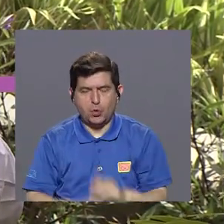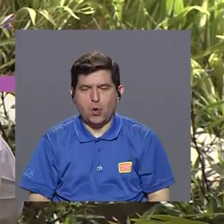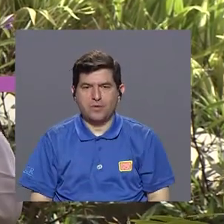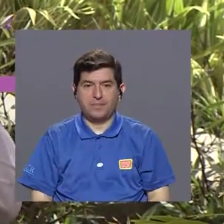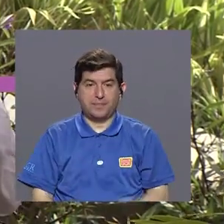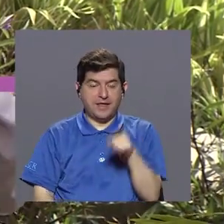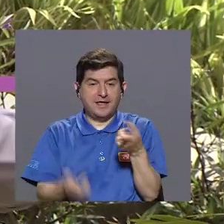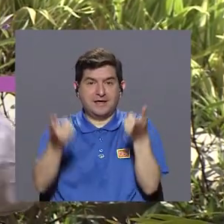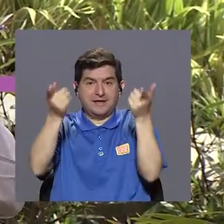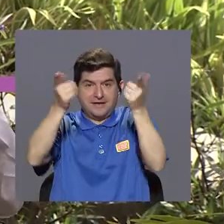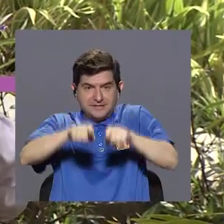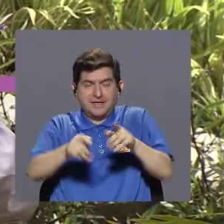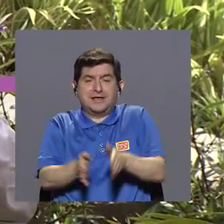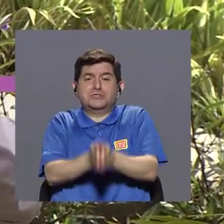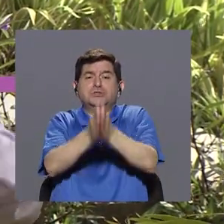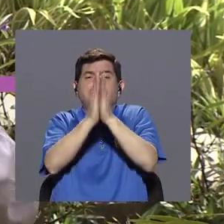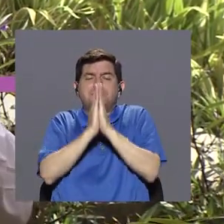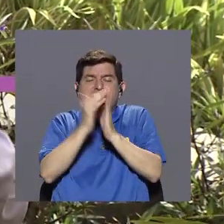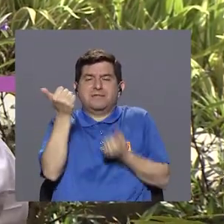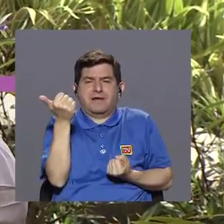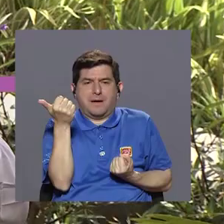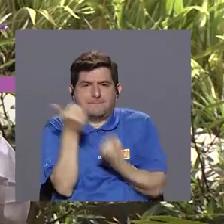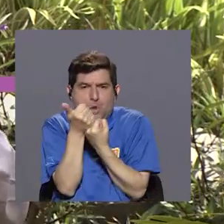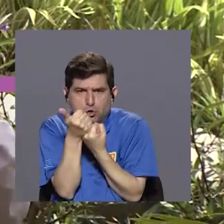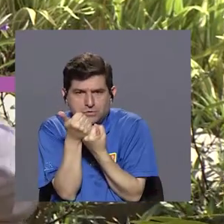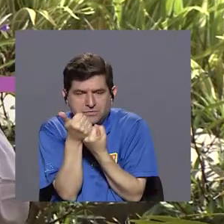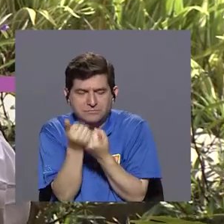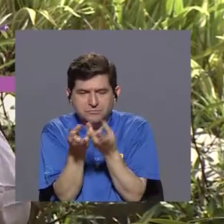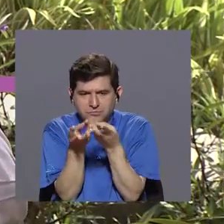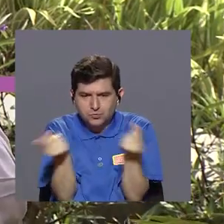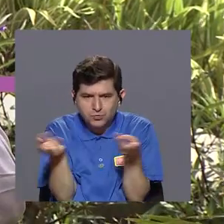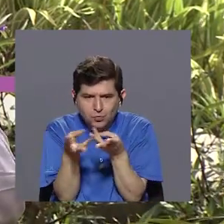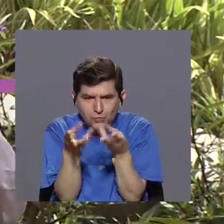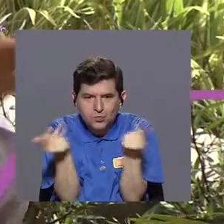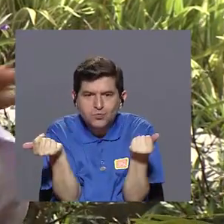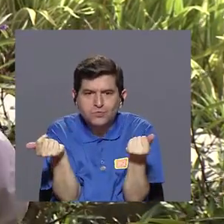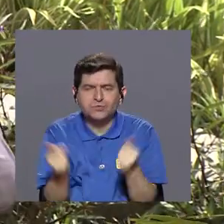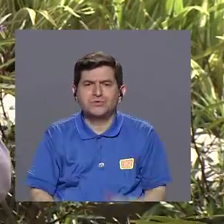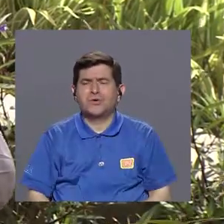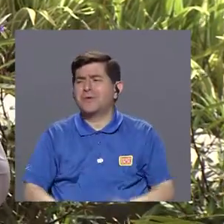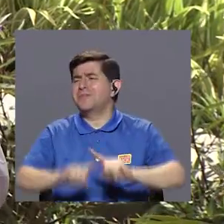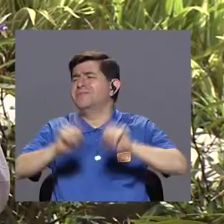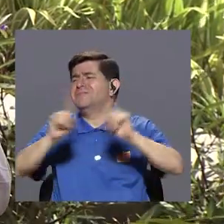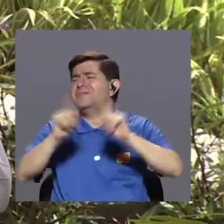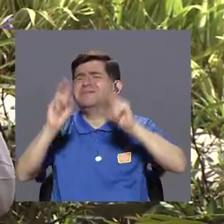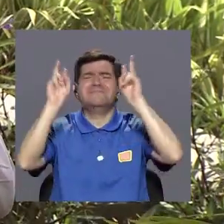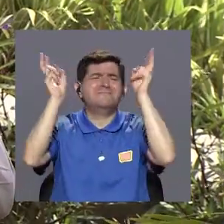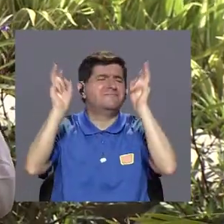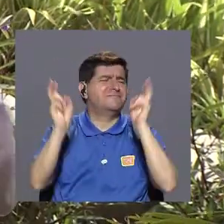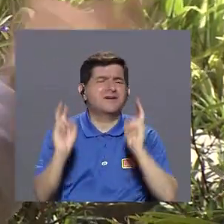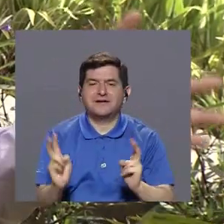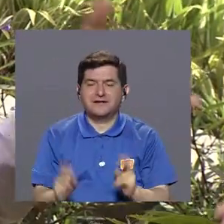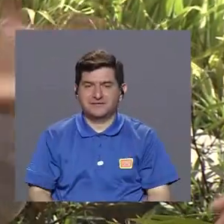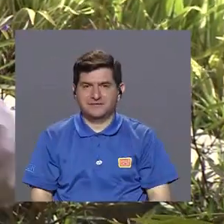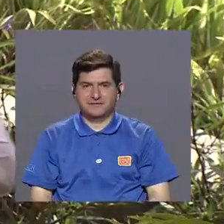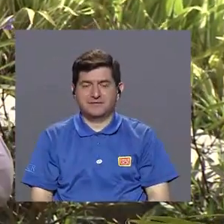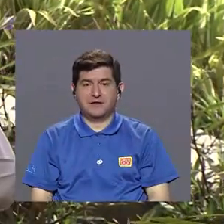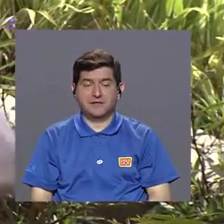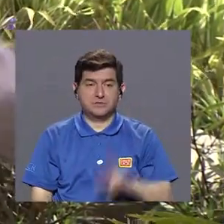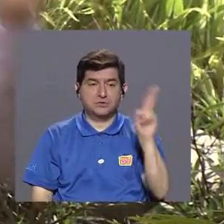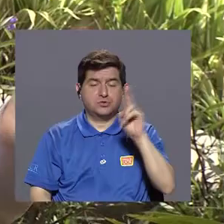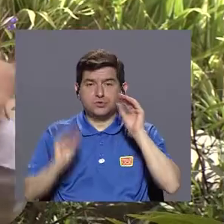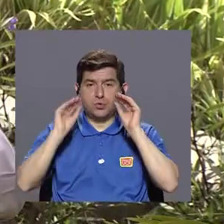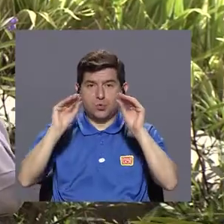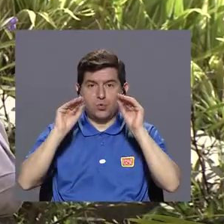donde nos piden el apoyo, ¿verdad? Para resolver infinidad de temas, digamos, como tenemos